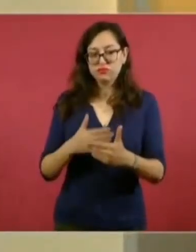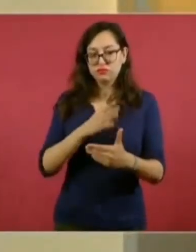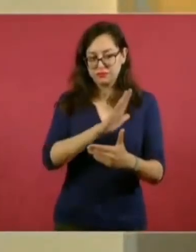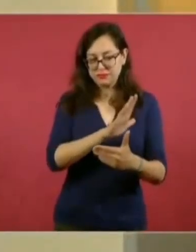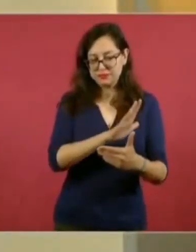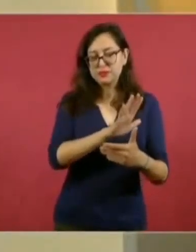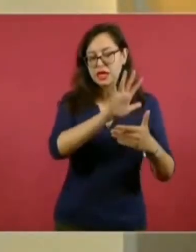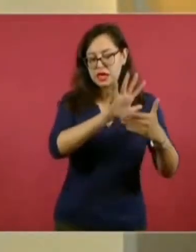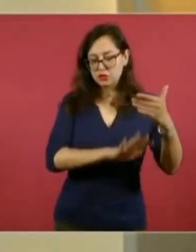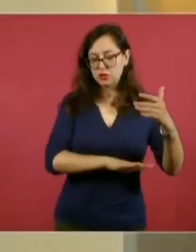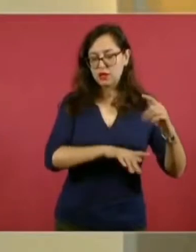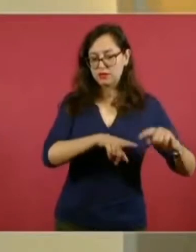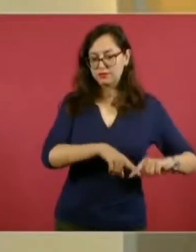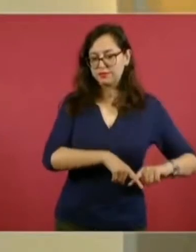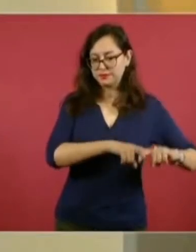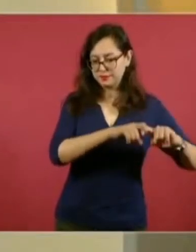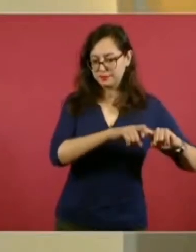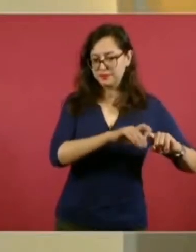después de